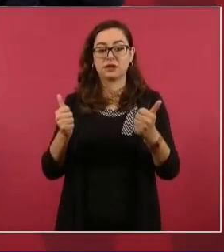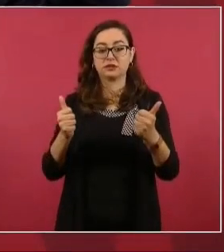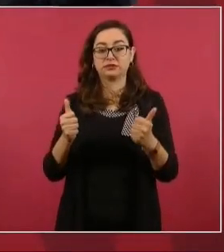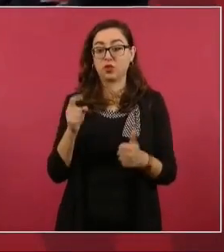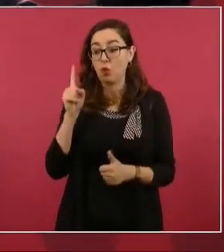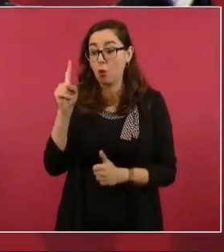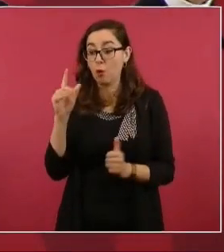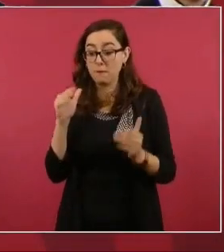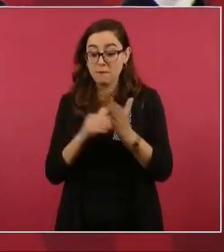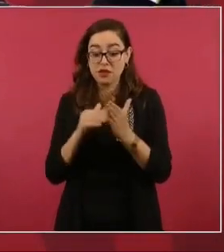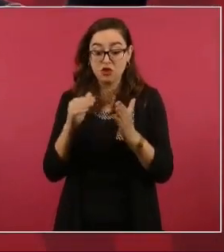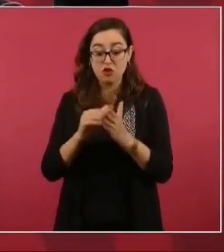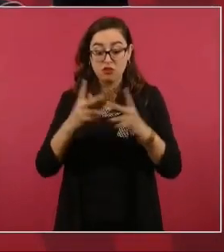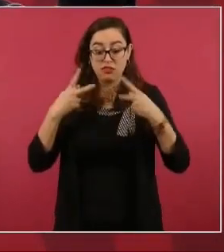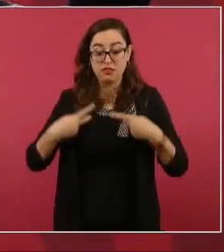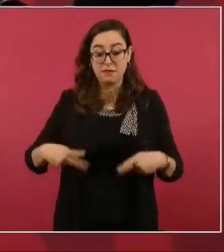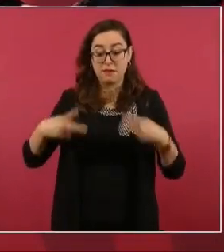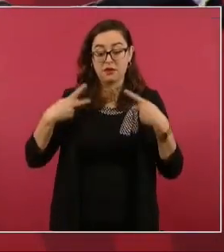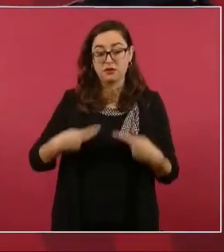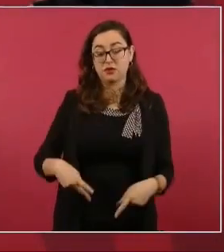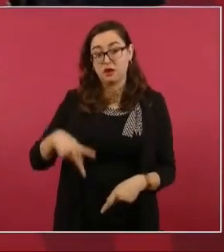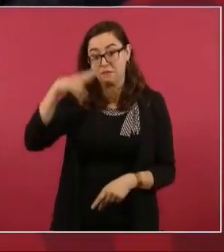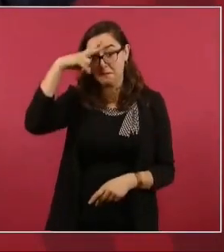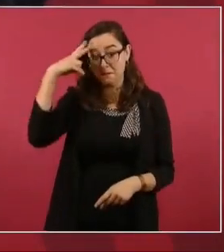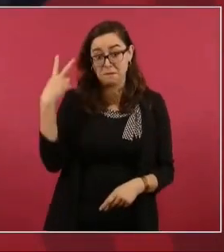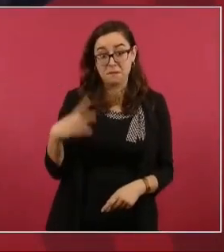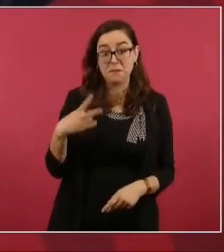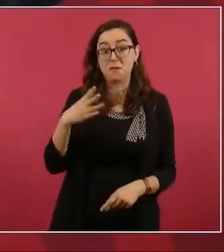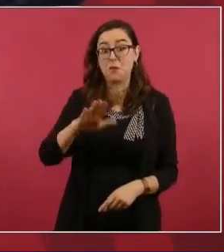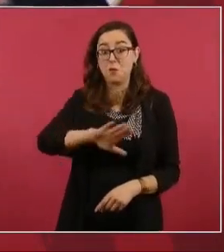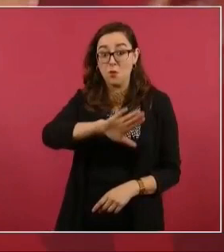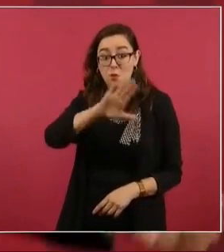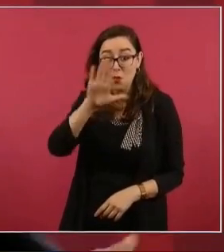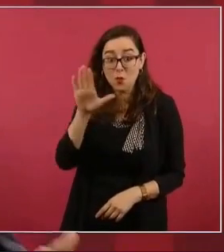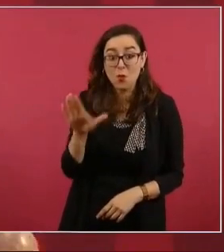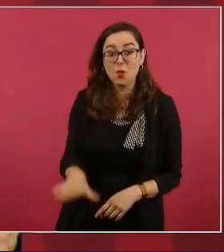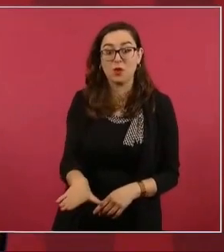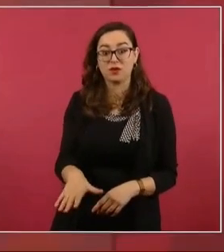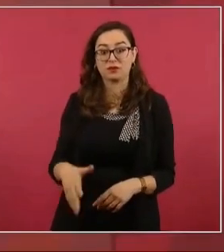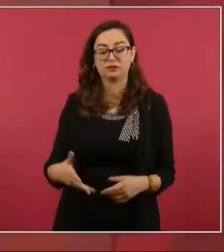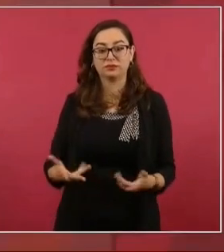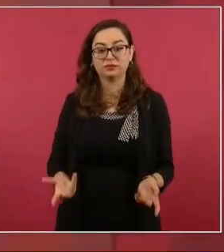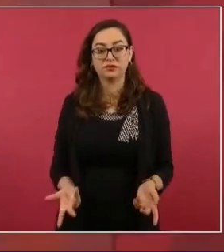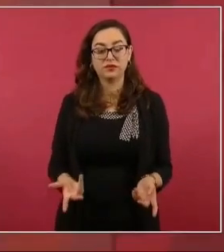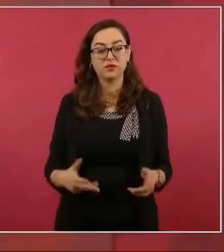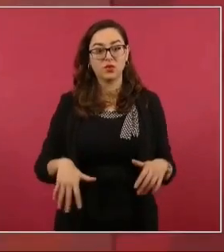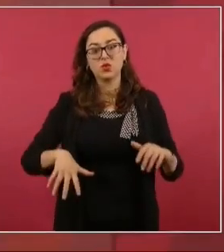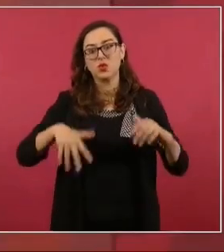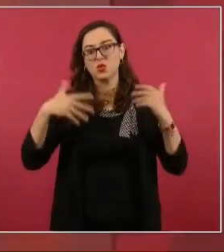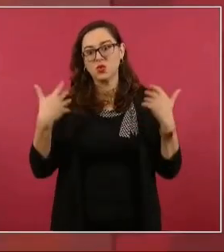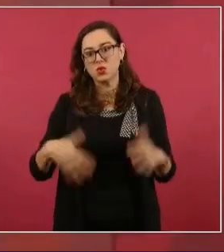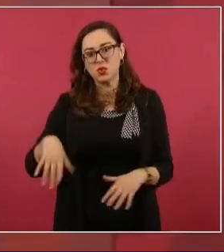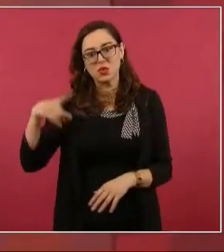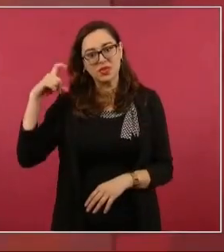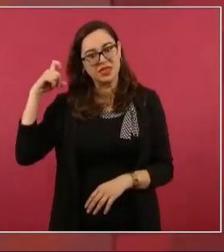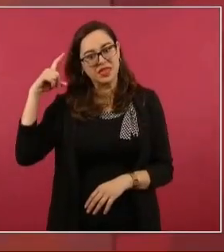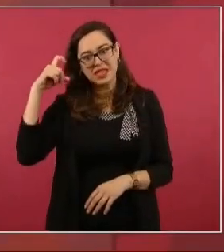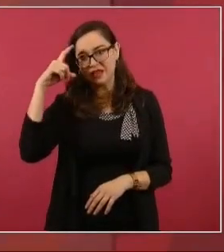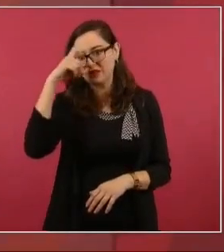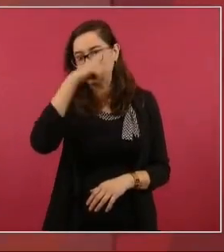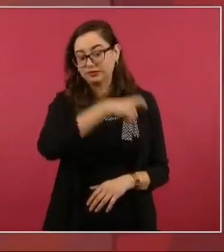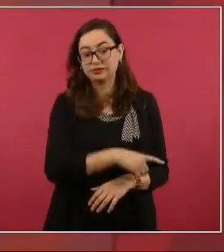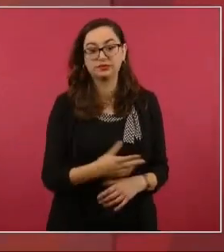fueron importantísimas, porque Porfirio Díaz había entregado todo el país, el petróleo,